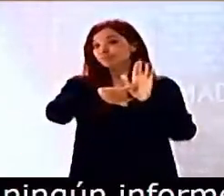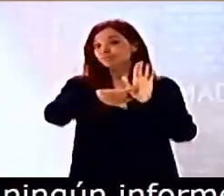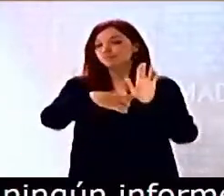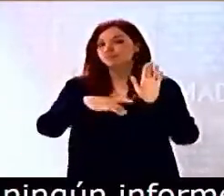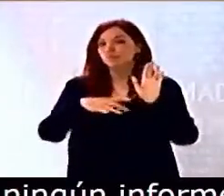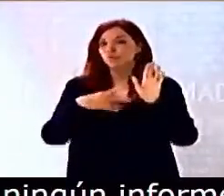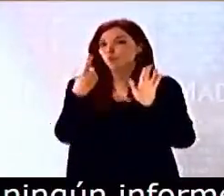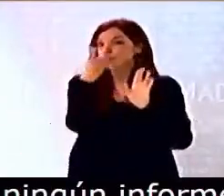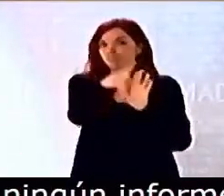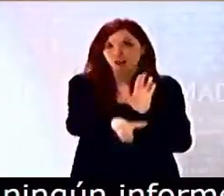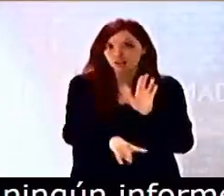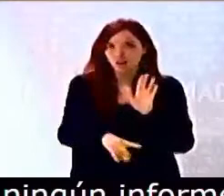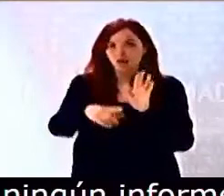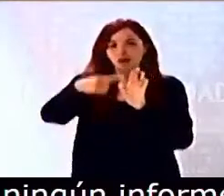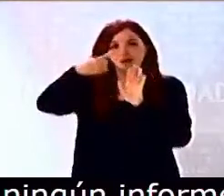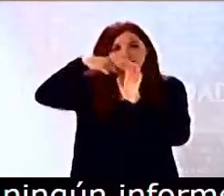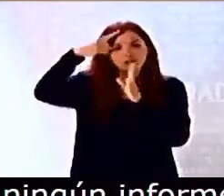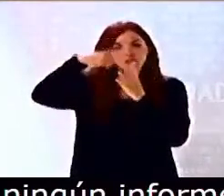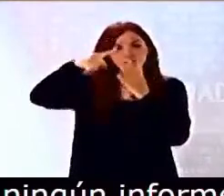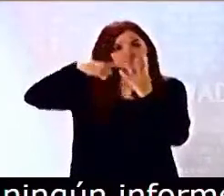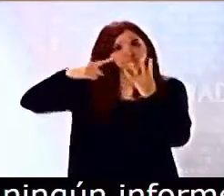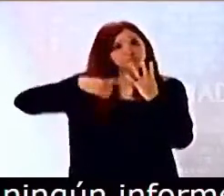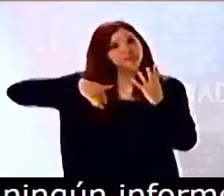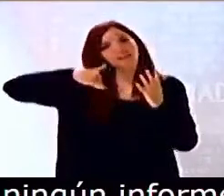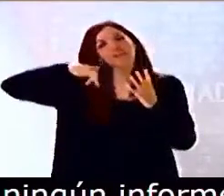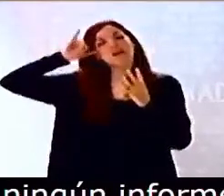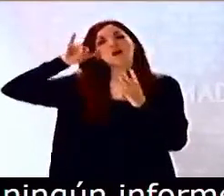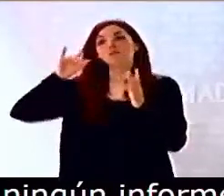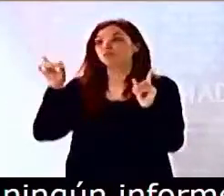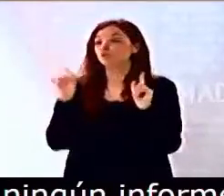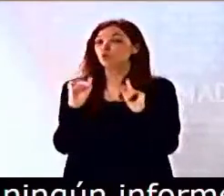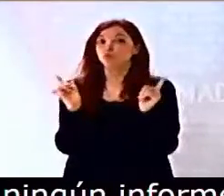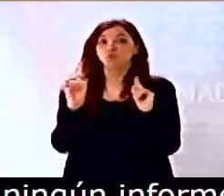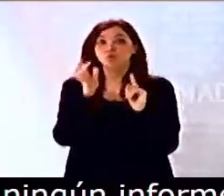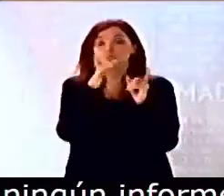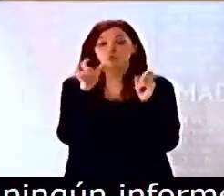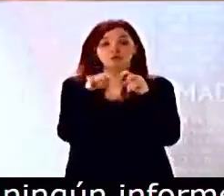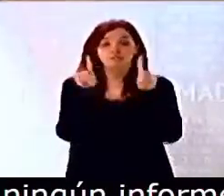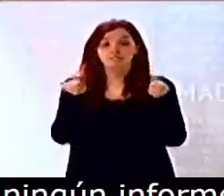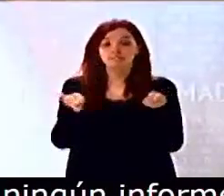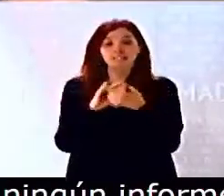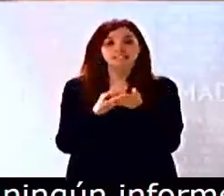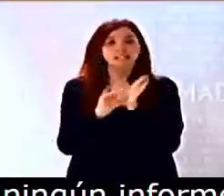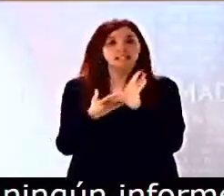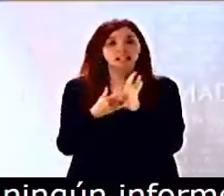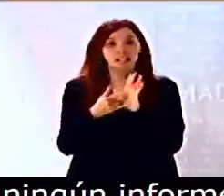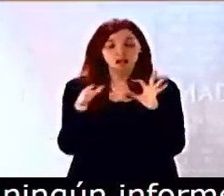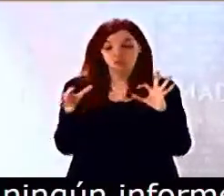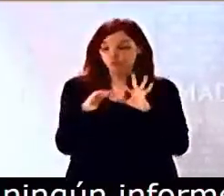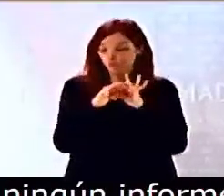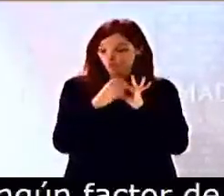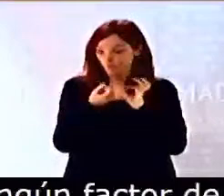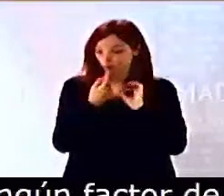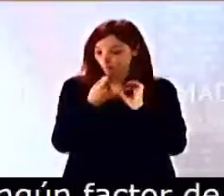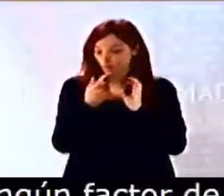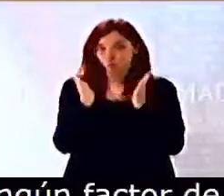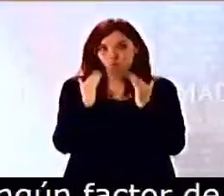evidencie ningún factor de riesgo, porque ningún factor de riesgo aparece en la ficha técnica de ese medicamento.